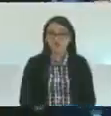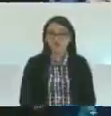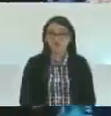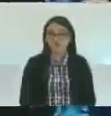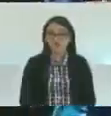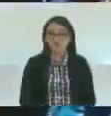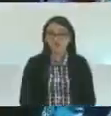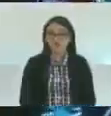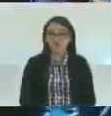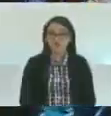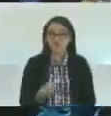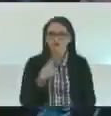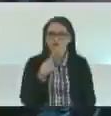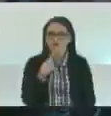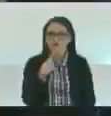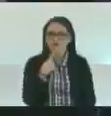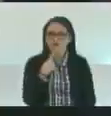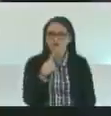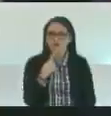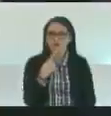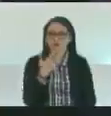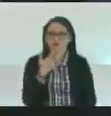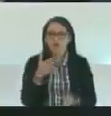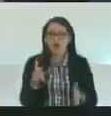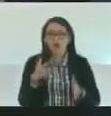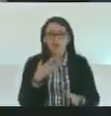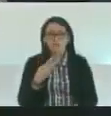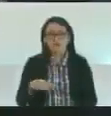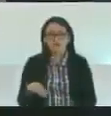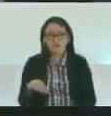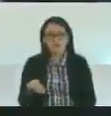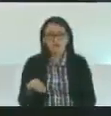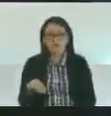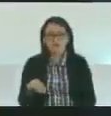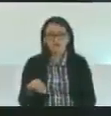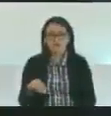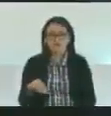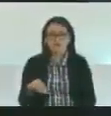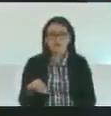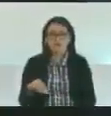Él dijo que si gana la presidencia de la República,